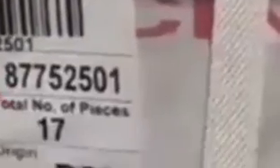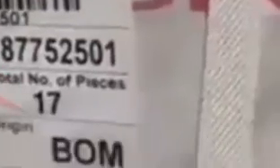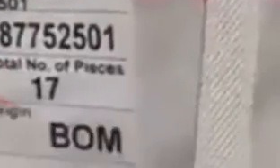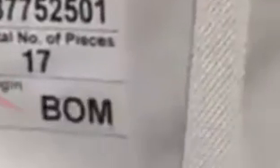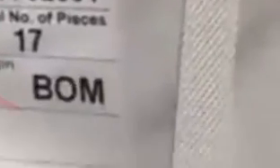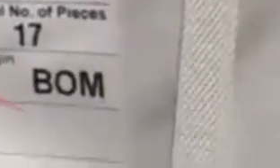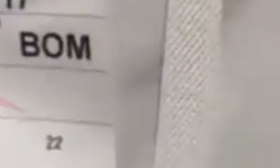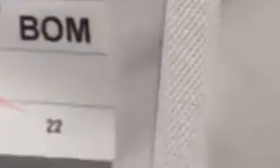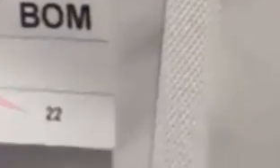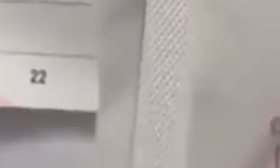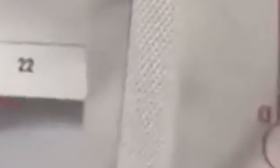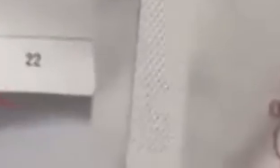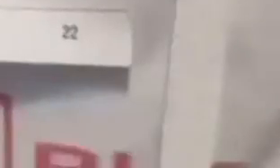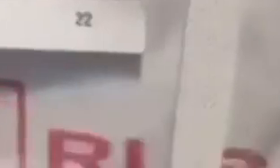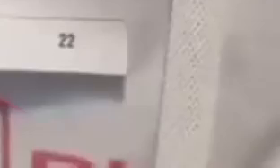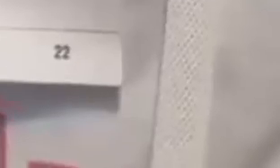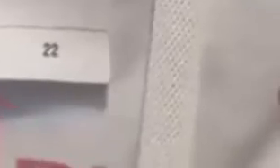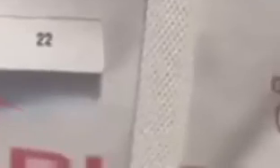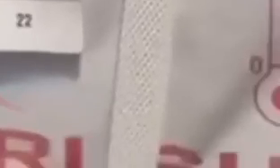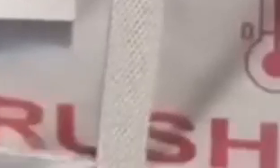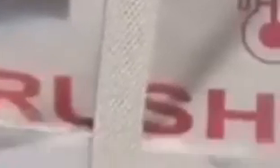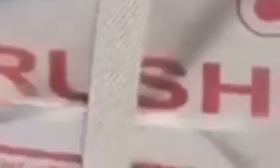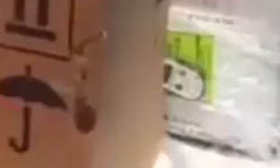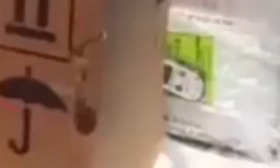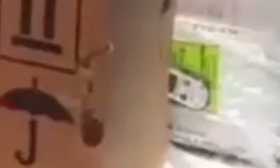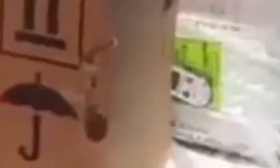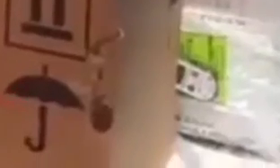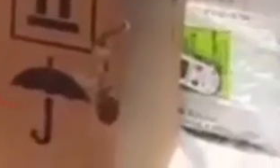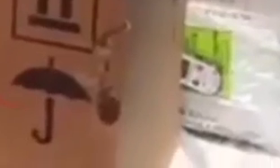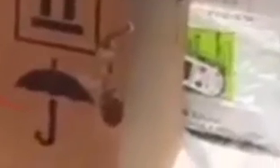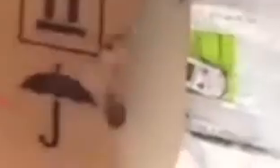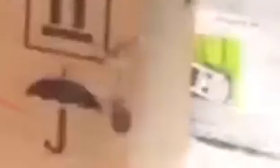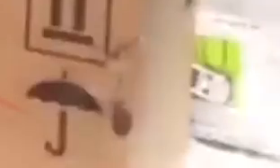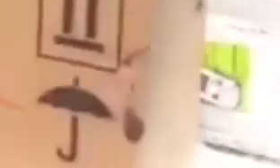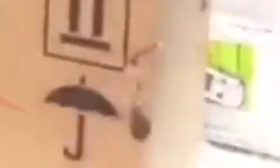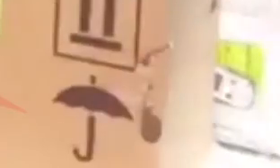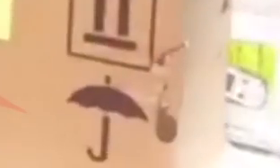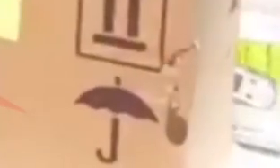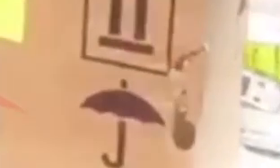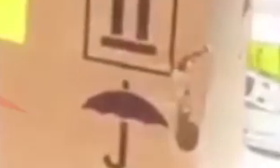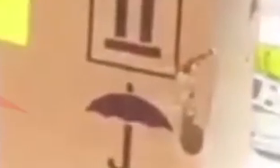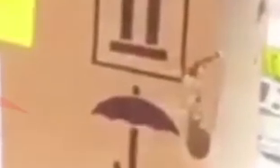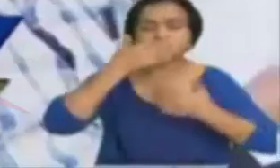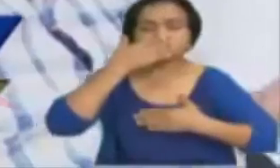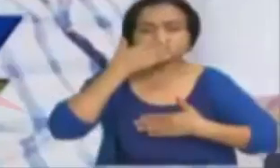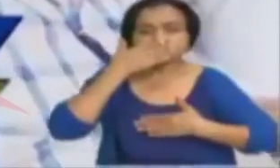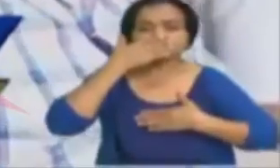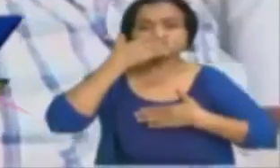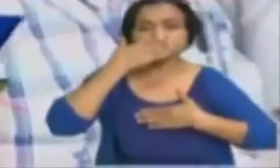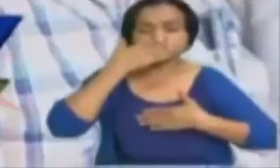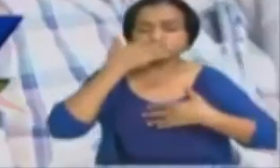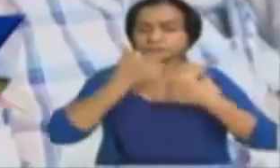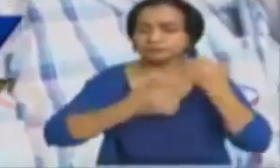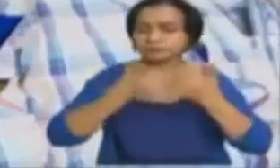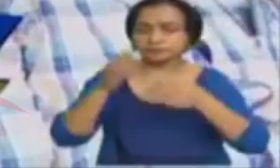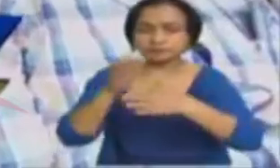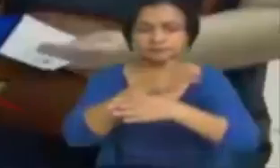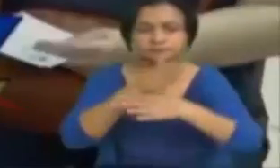dosis en el país. Varios municipios de Managua y Jinotega estarán desarrollando la vacunación voluntaria. Mañana